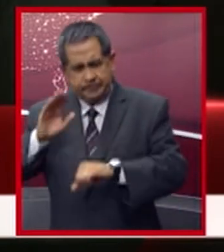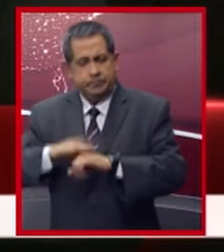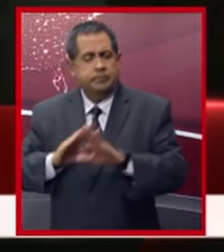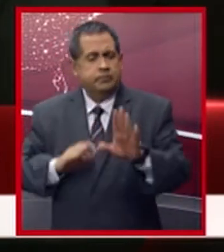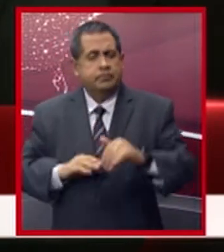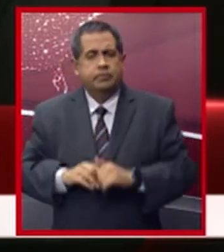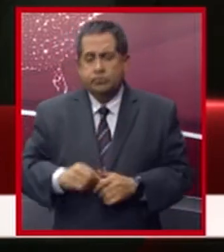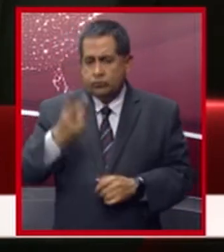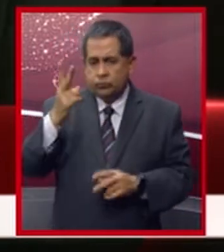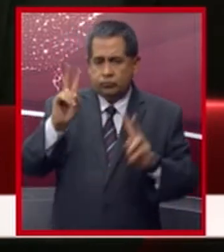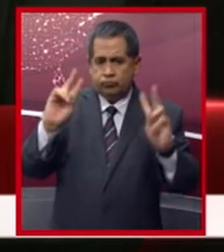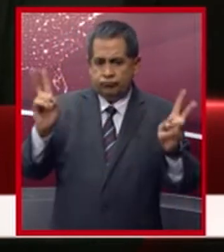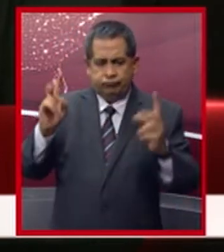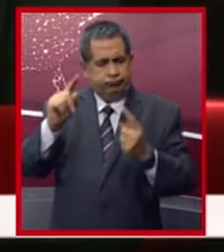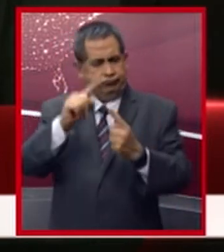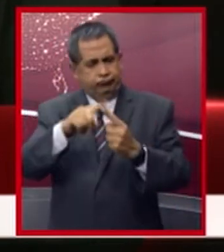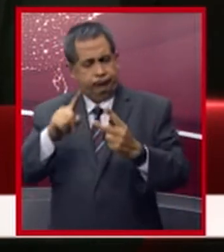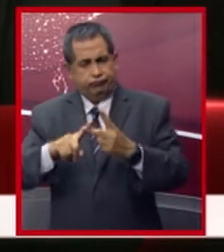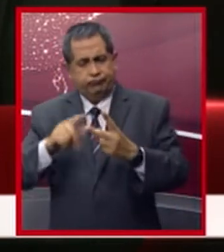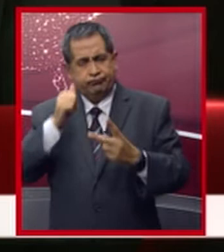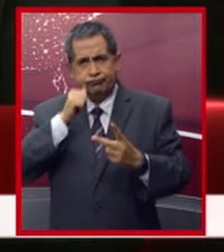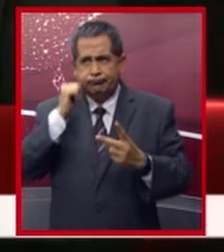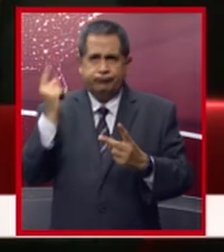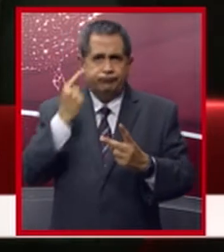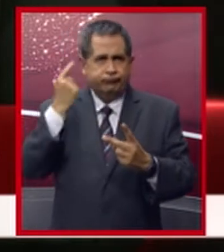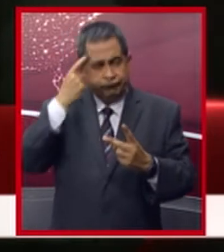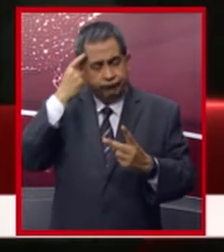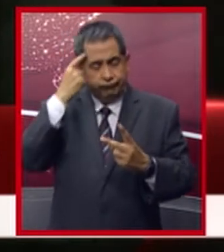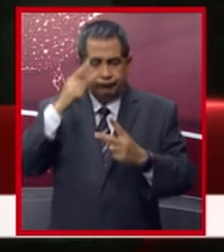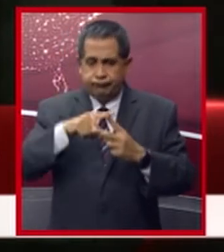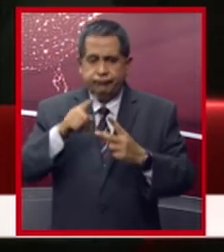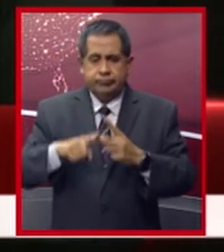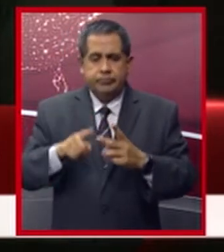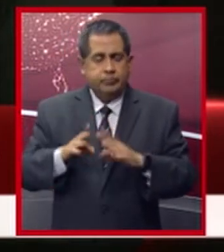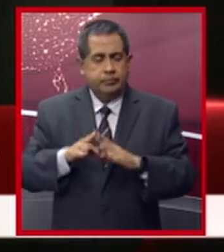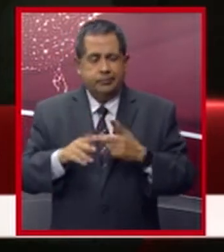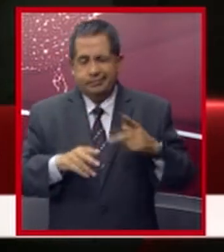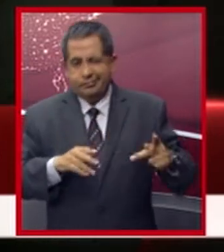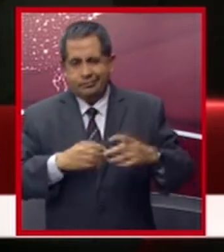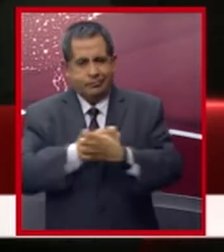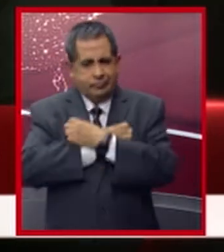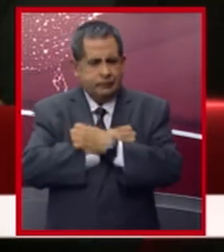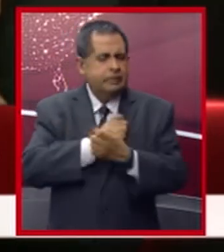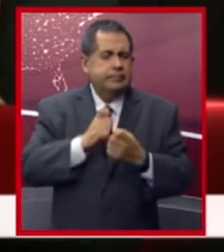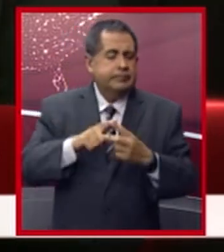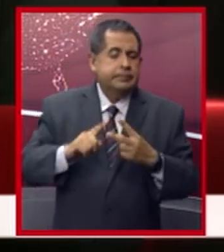Dos temas que siempre habían sido resueltos en educación como